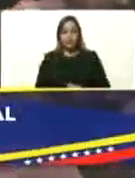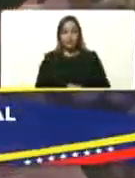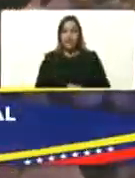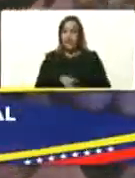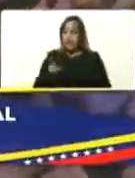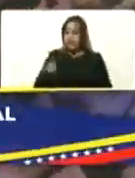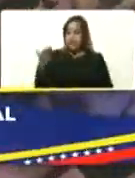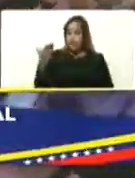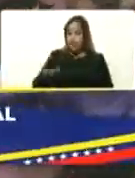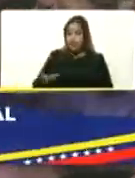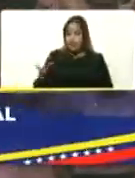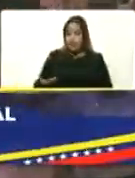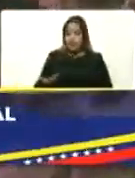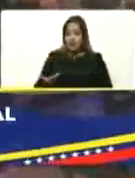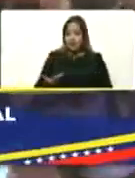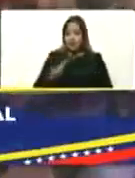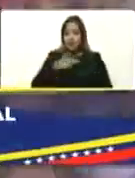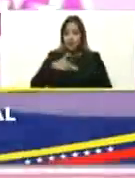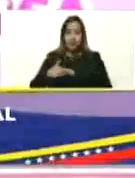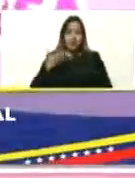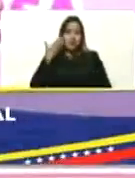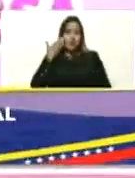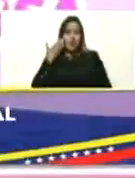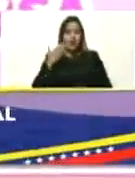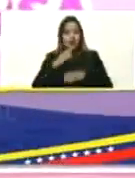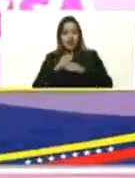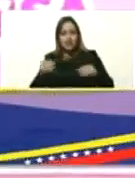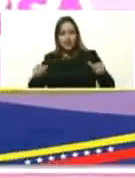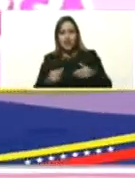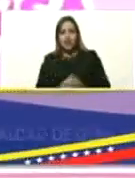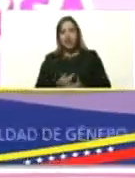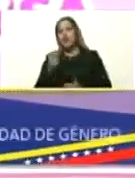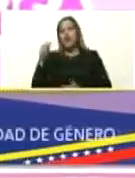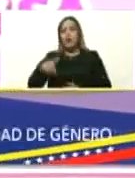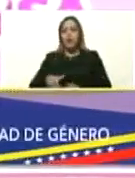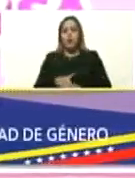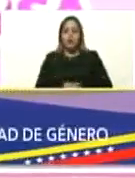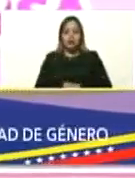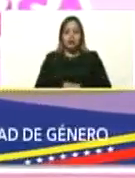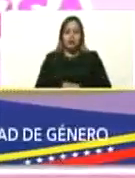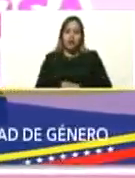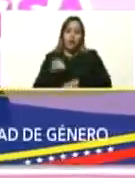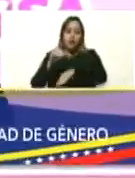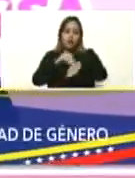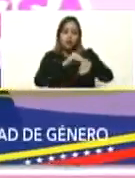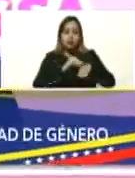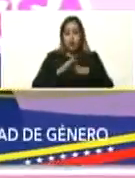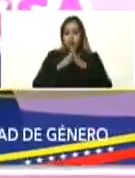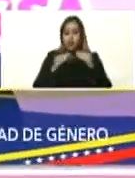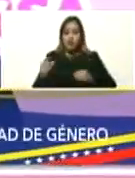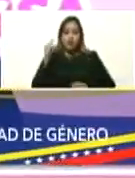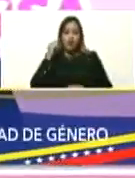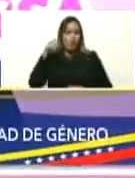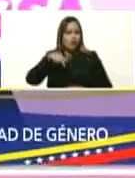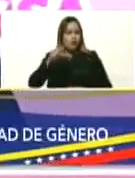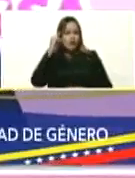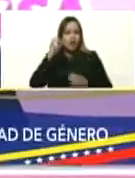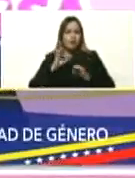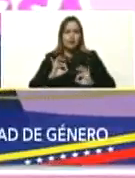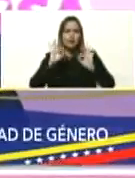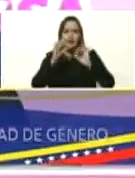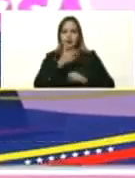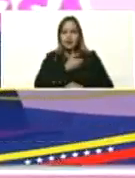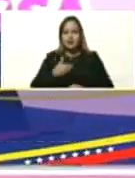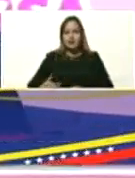Importante. Nuestra patria hoy, que además nos convoca a todas las mujeres, un día muy especial,